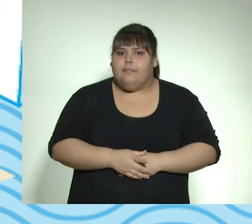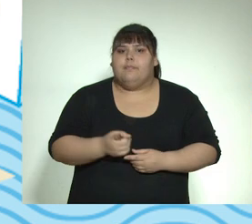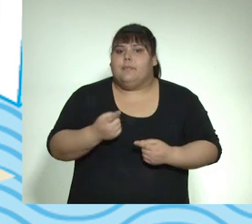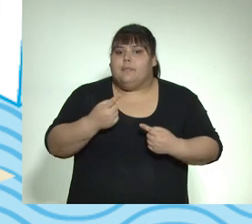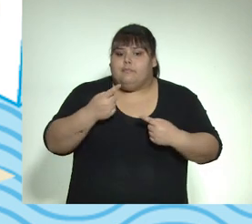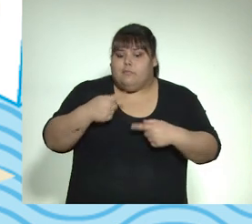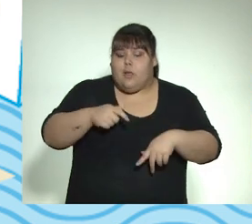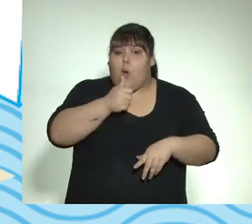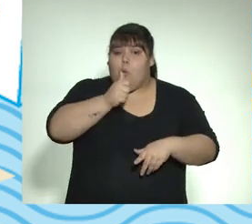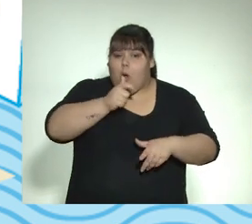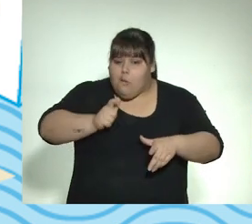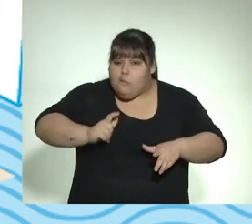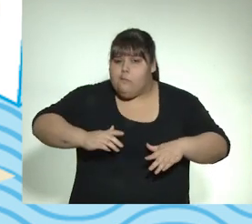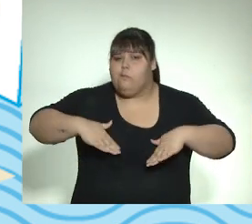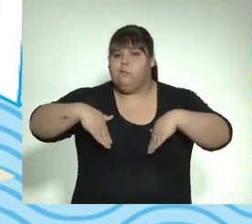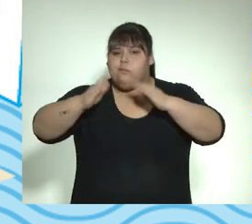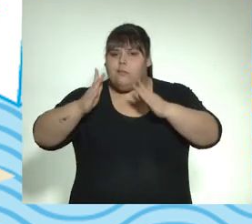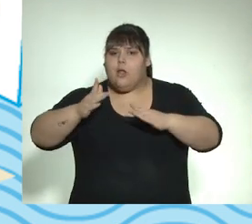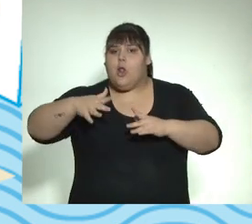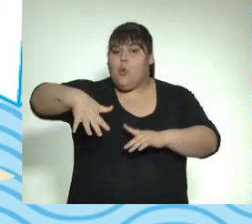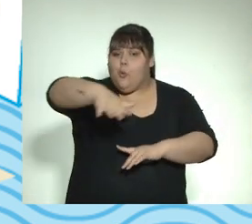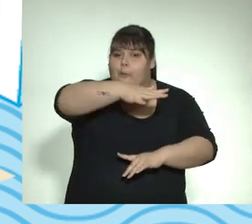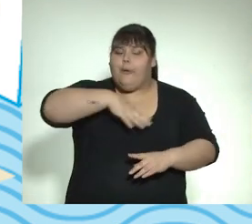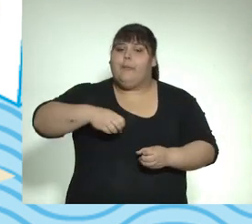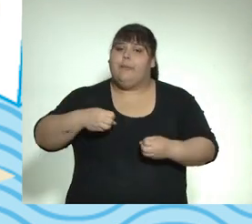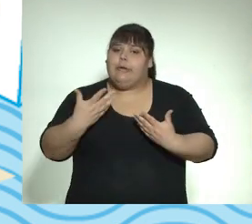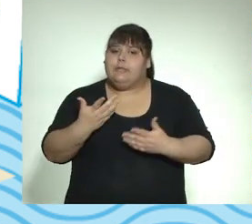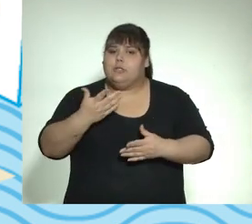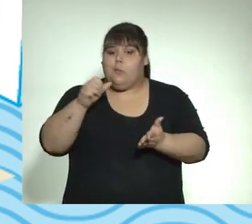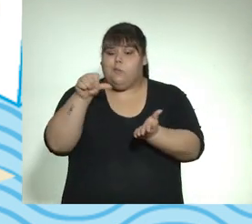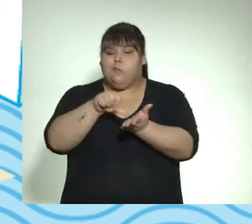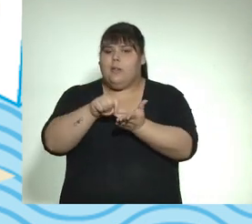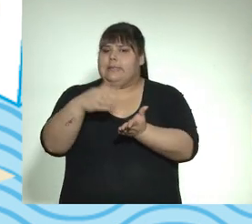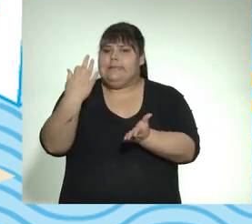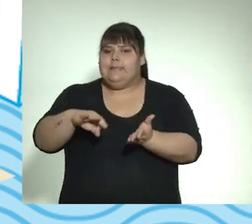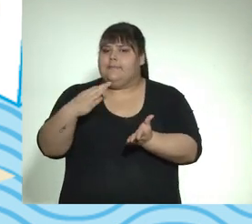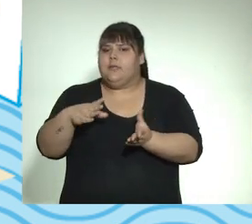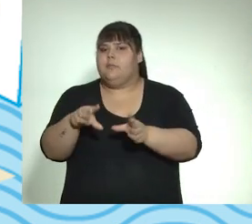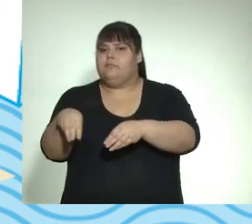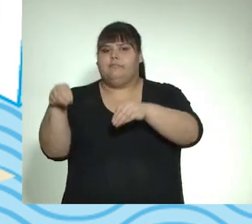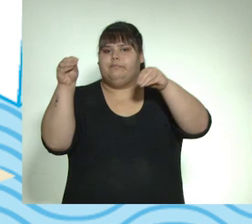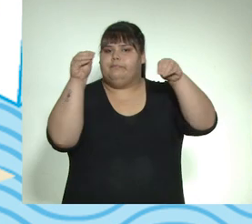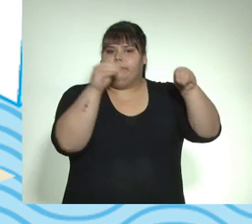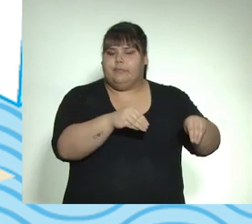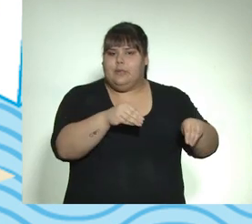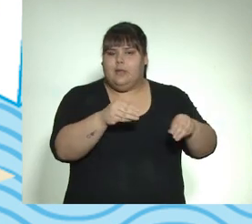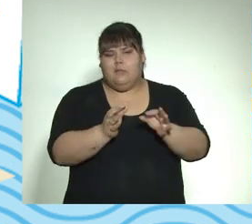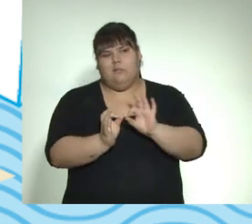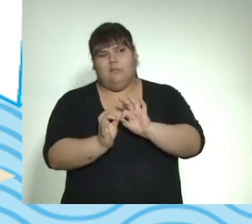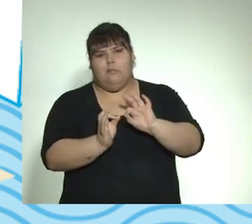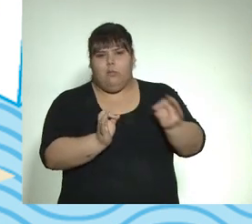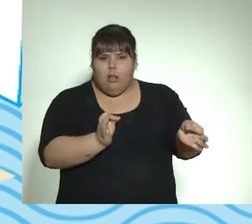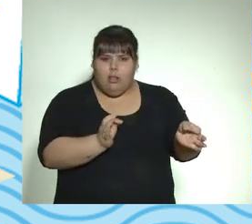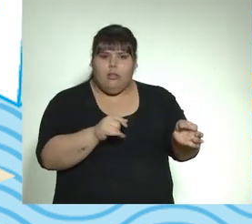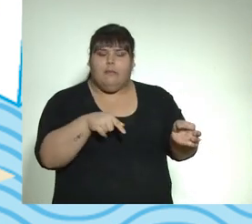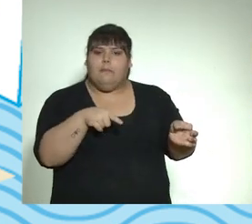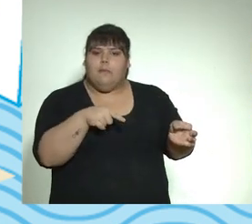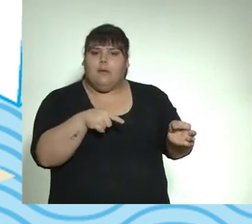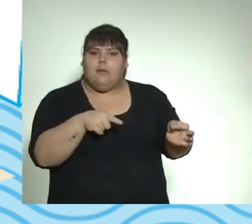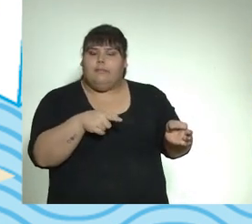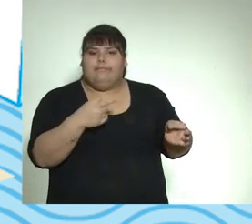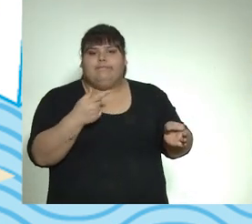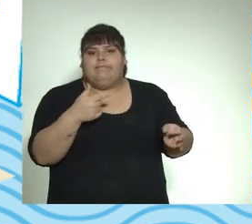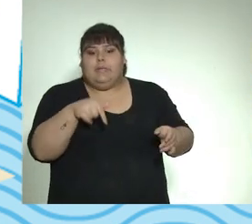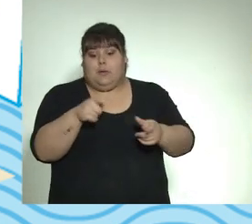Se inunda todas las cercanías y es por esto que la ciudad debe ser trasladada, si bien a unos pocos